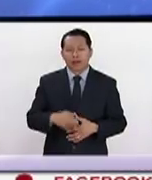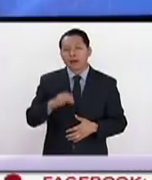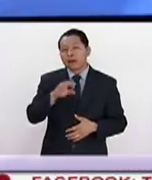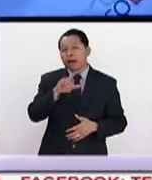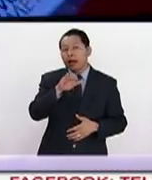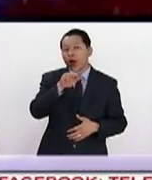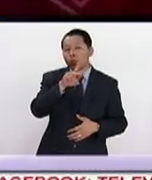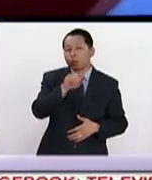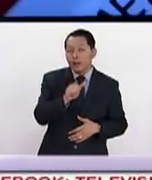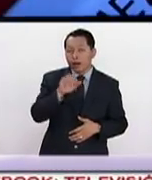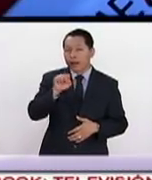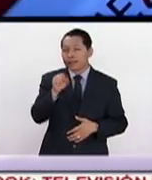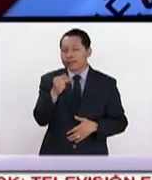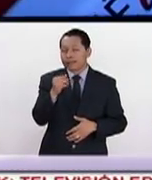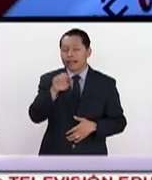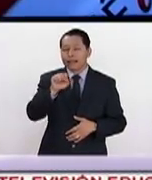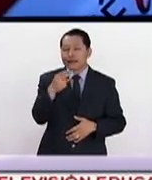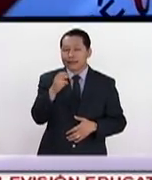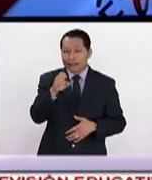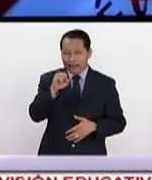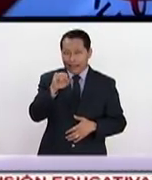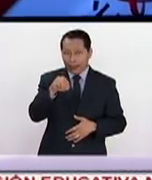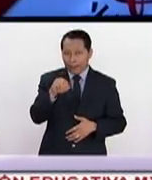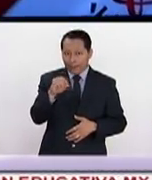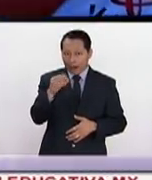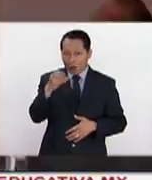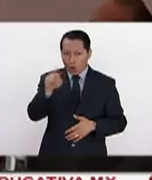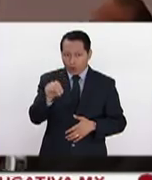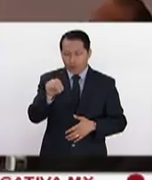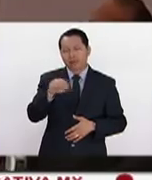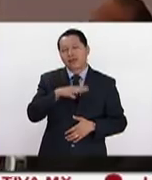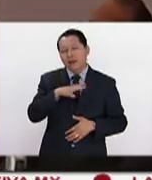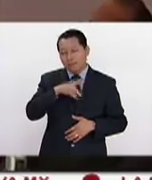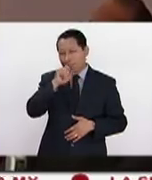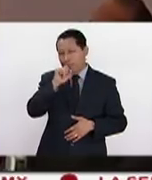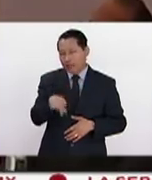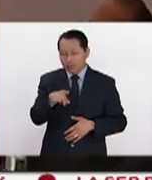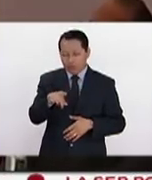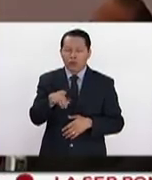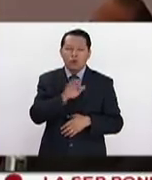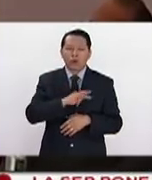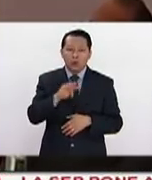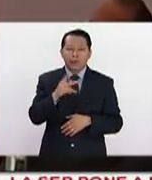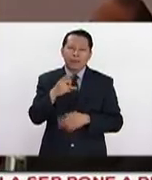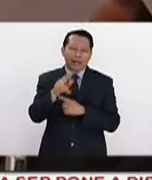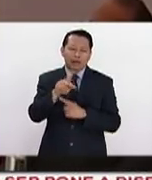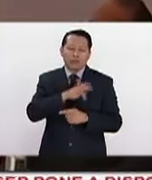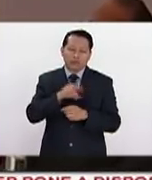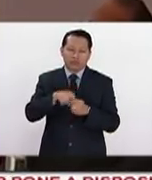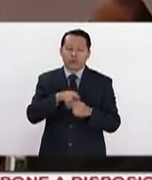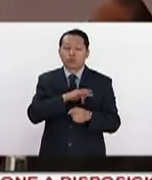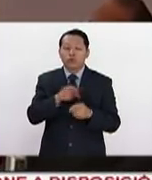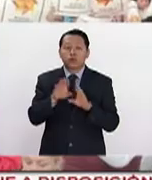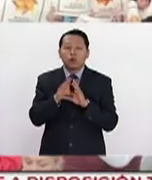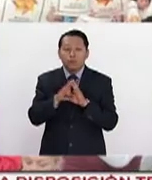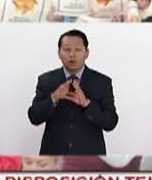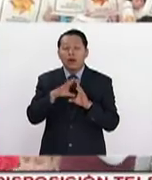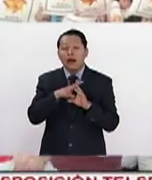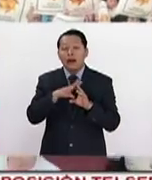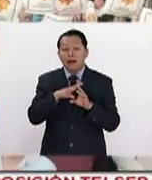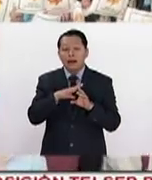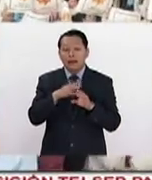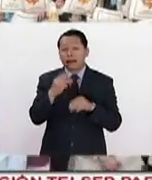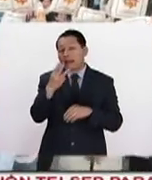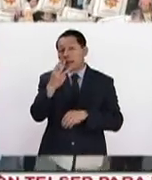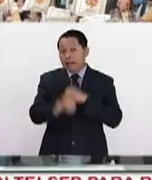Claudia Sheinbaum, candidata por la coalición Juntos Haremos Historia al gobierno de la Ciudad de México, aseguró que se va a someter a la revocación del mandato a los